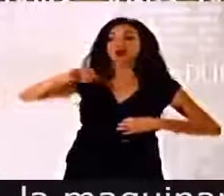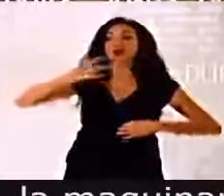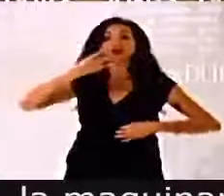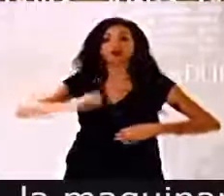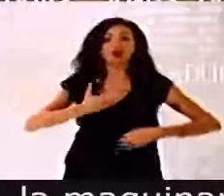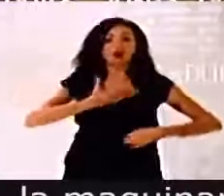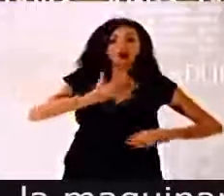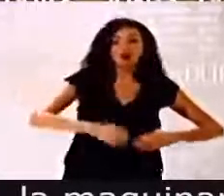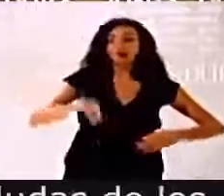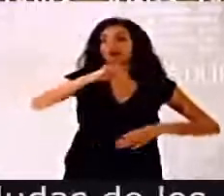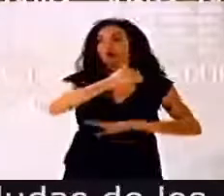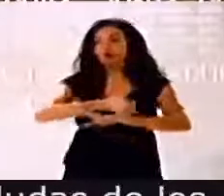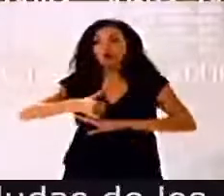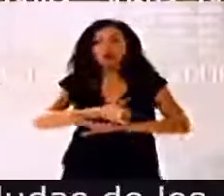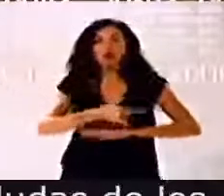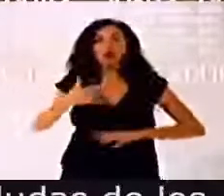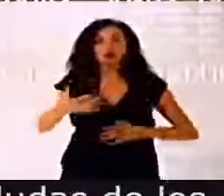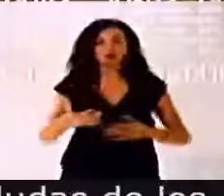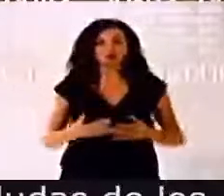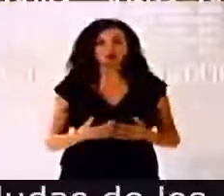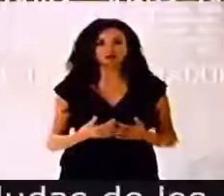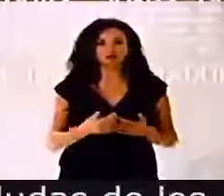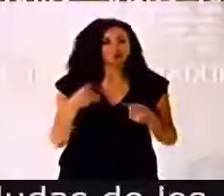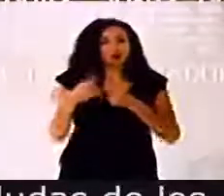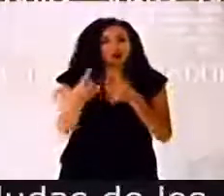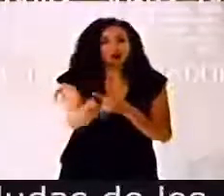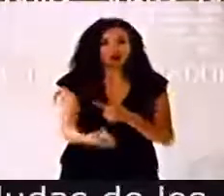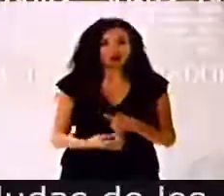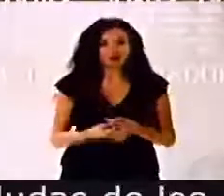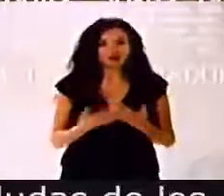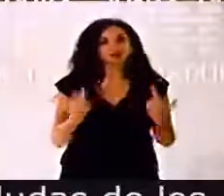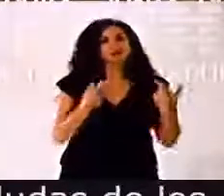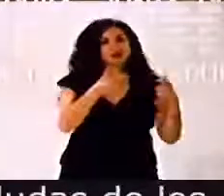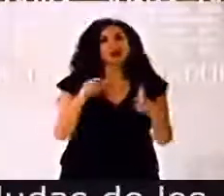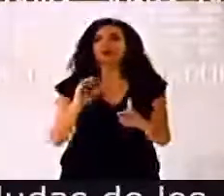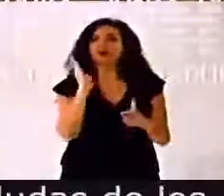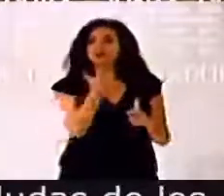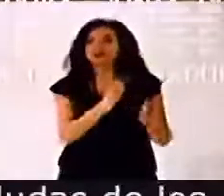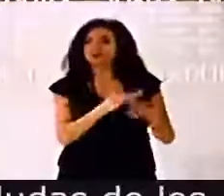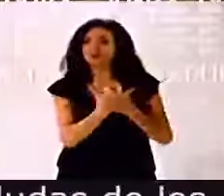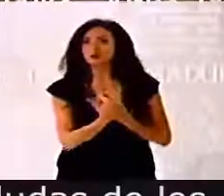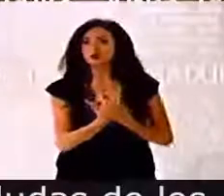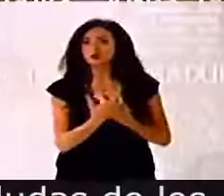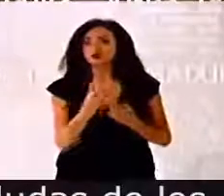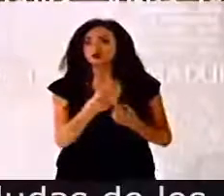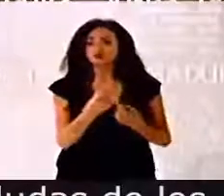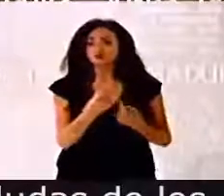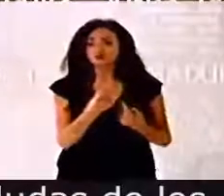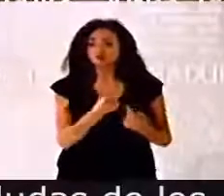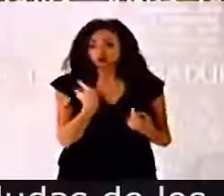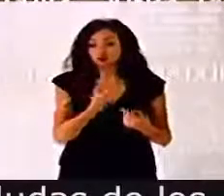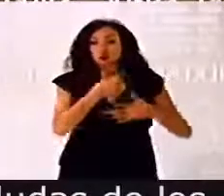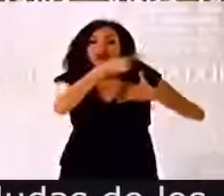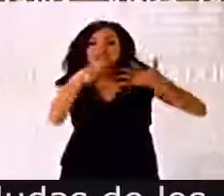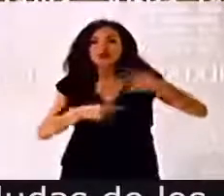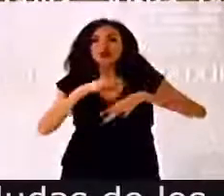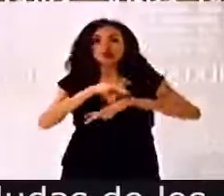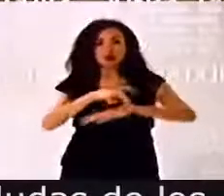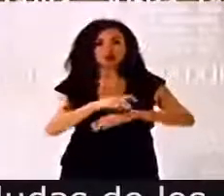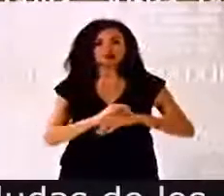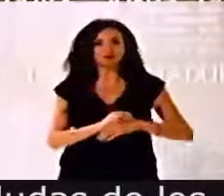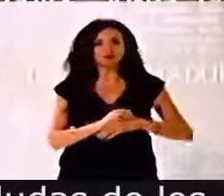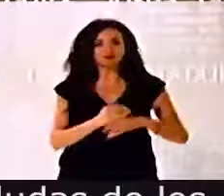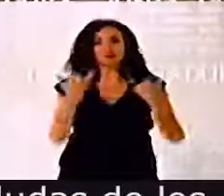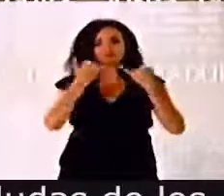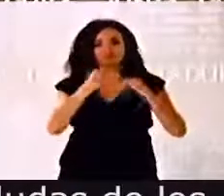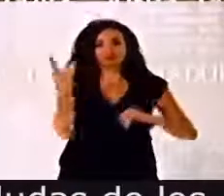propios ciudadanos cuando nos movemos cada día, sectores afectados por esta situación, estamos trabajando en 5 guías. Festejos